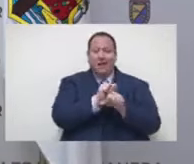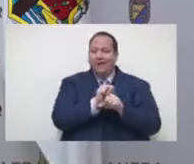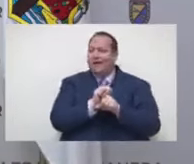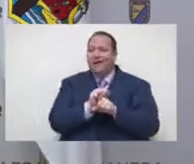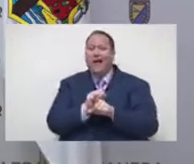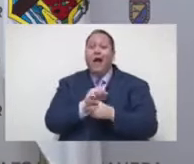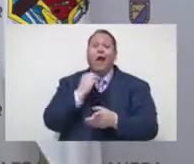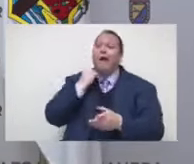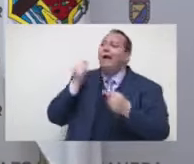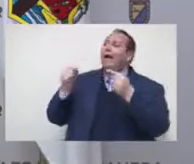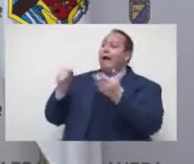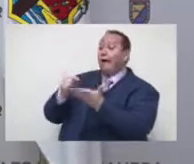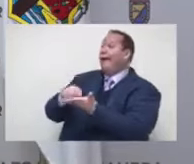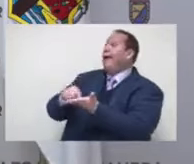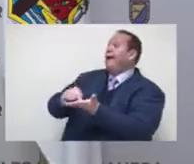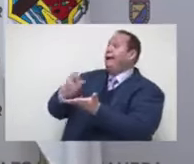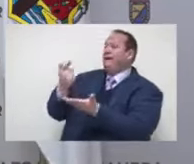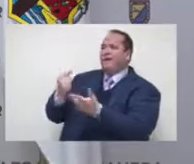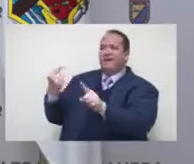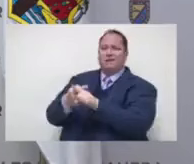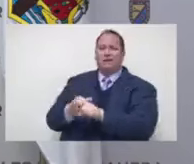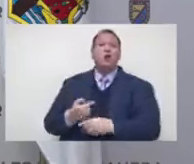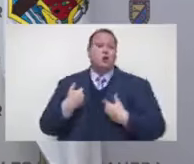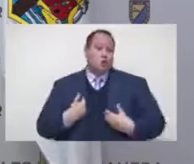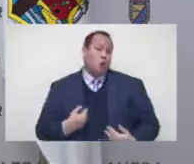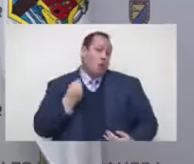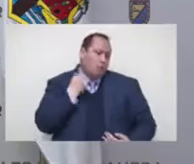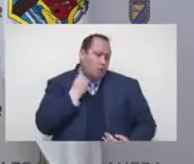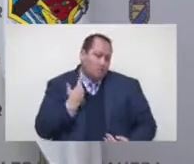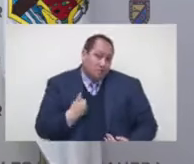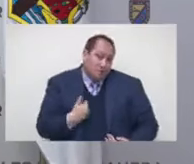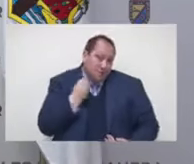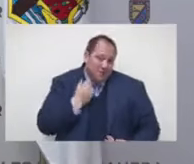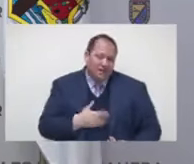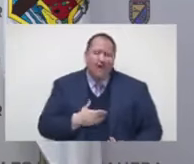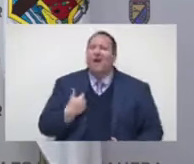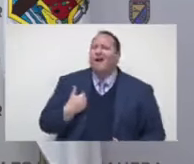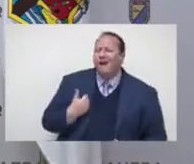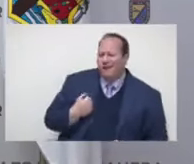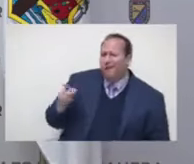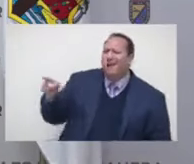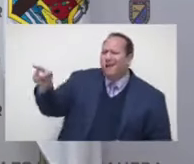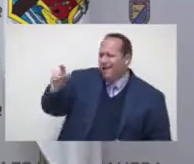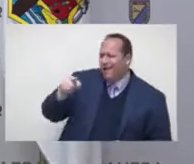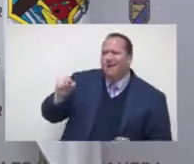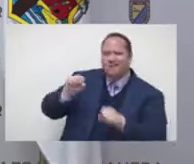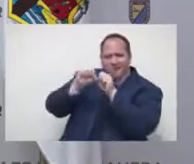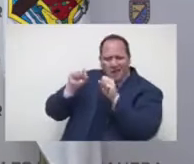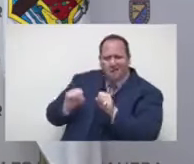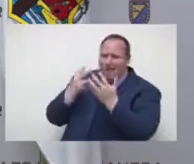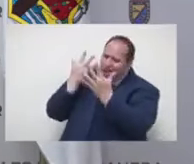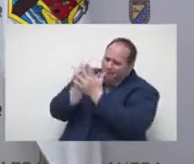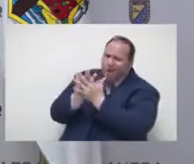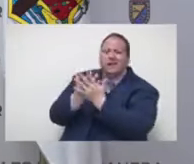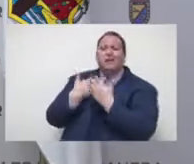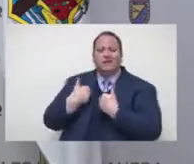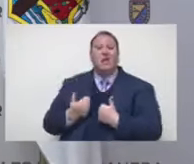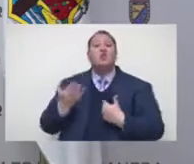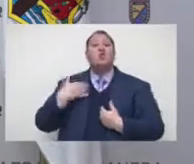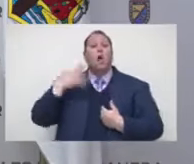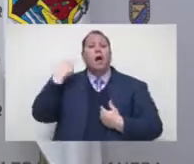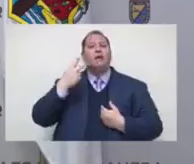situaciones jurídicas y legaloides. Miren, yo soy abogada. Entiendo muy bien el sistema de justicia penal. Eso fue mi